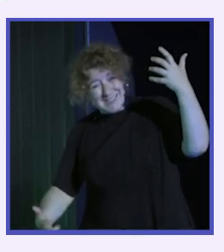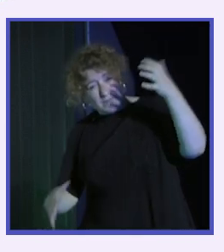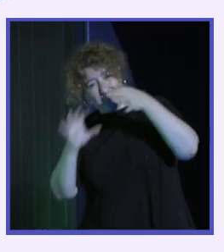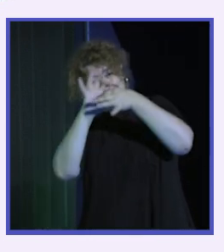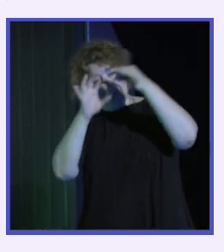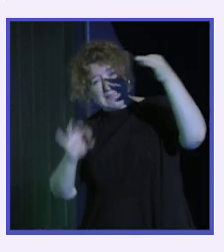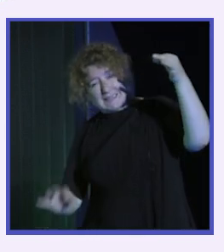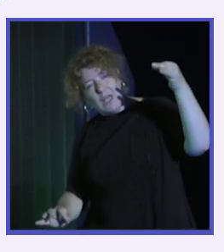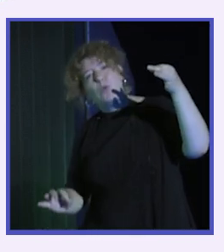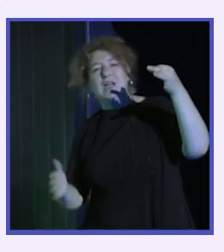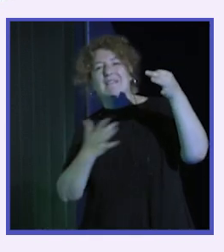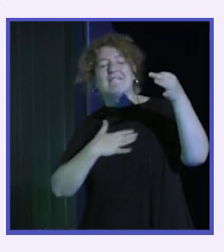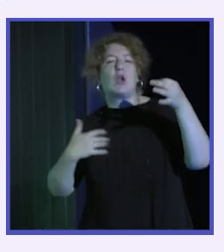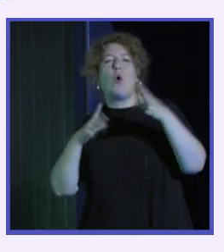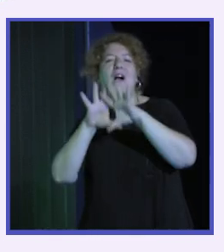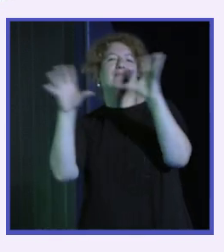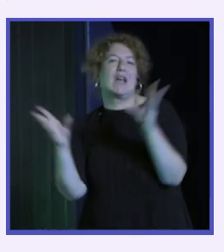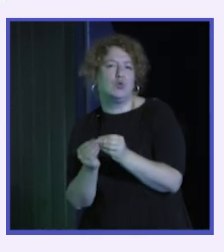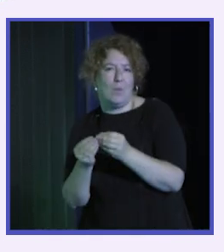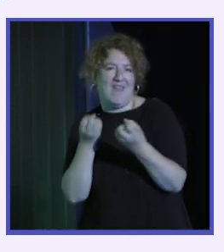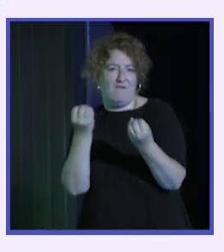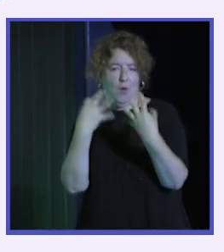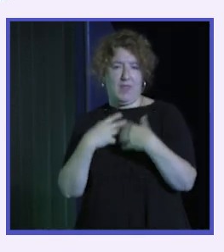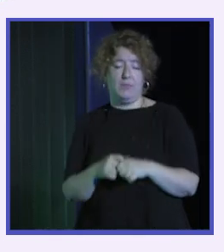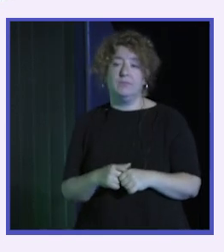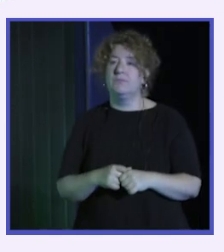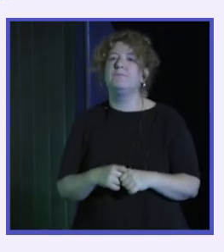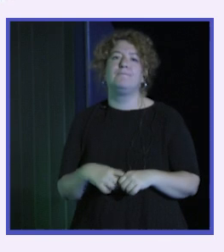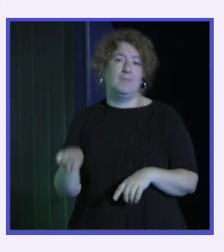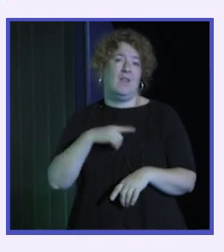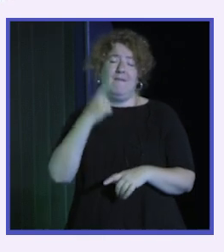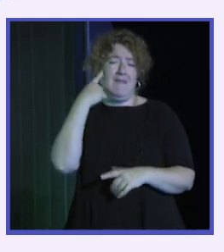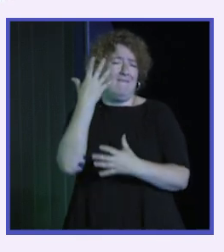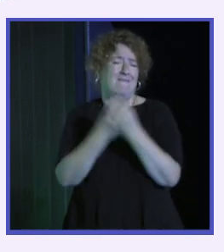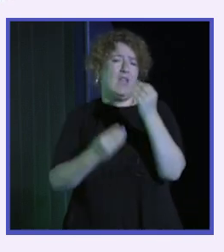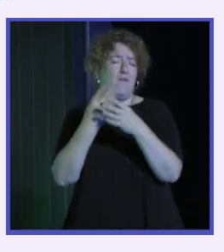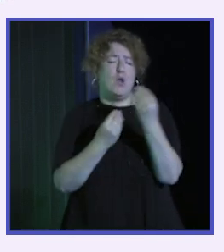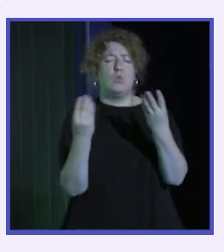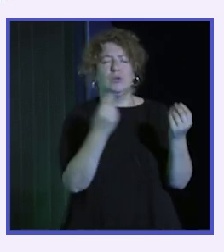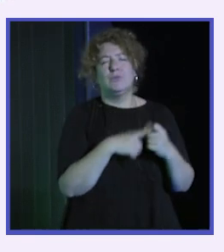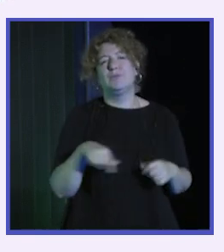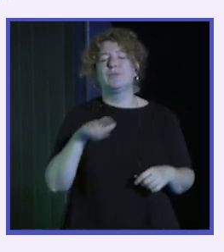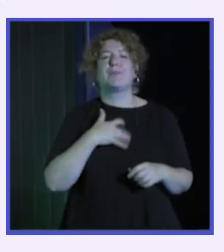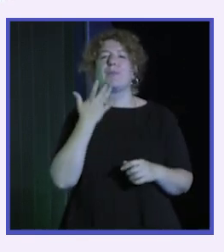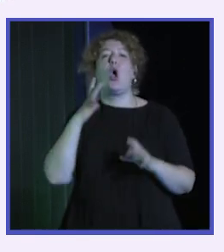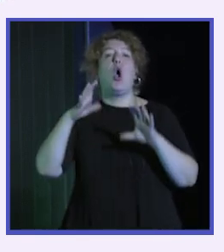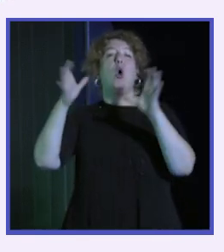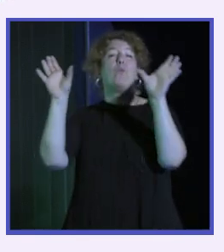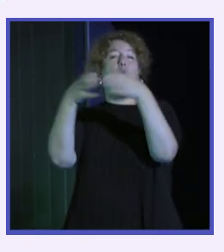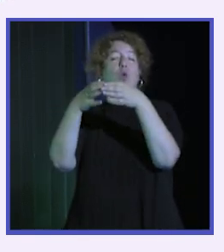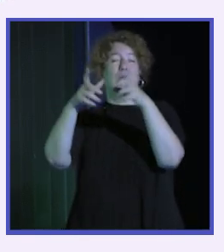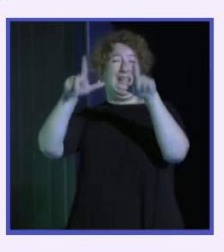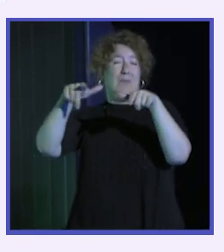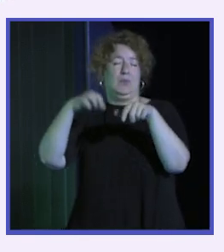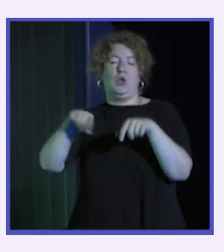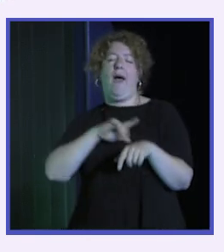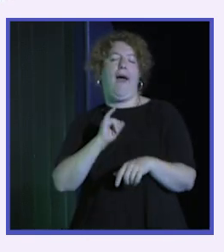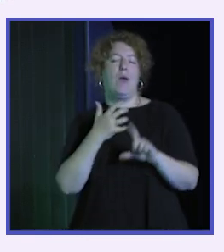Esto es un caso muy común. En mi rol, ¿vale? Hago muchas escalaciones a grupo de producto, entonces yo ya tengo guardado en el prompt